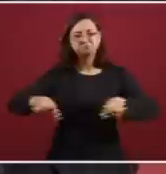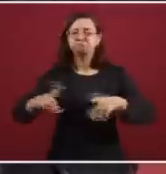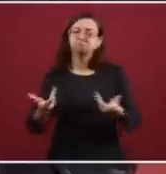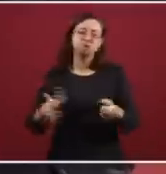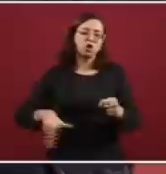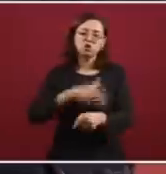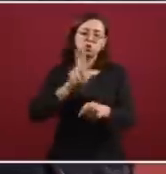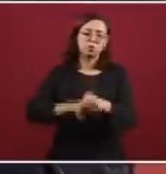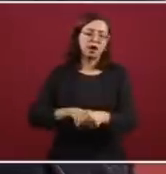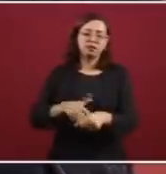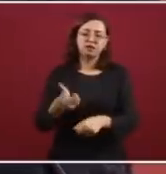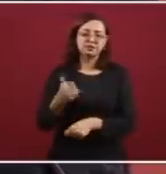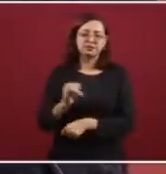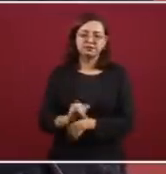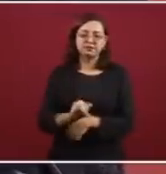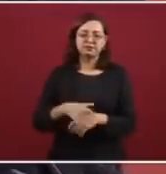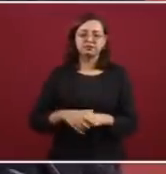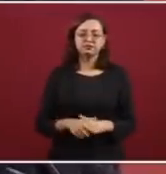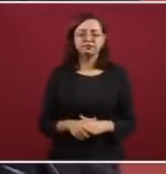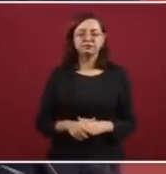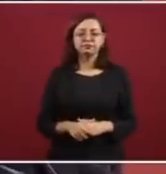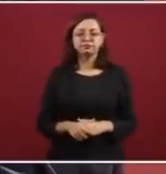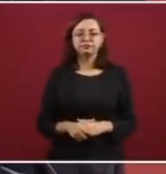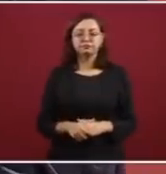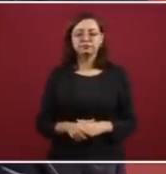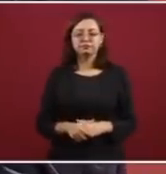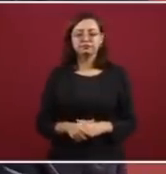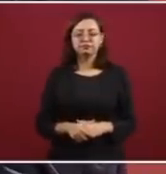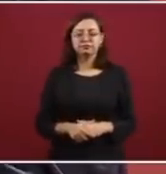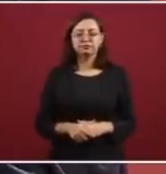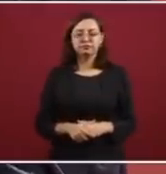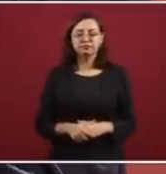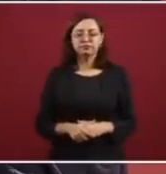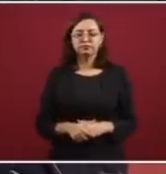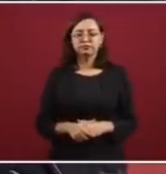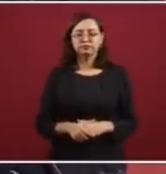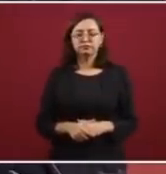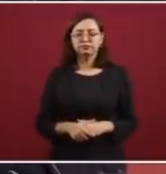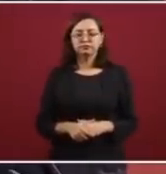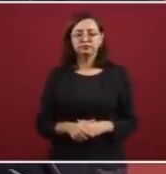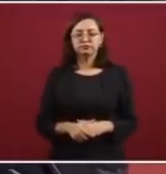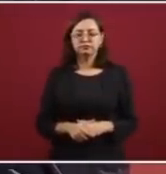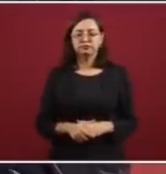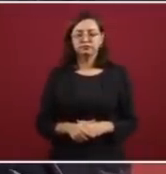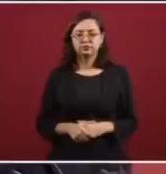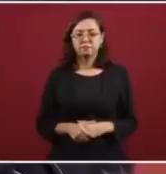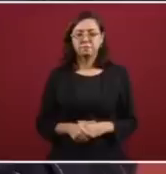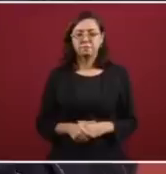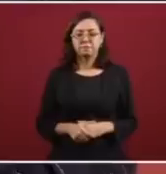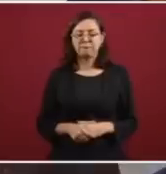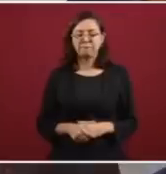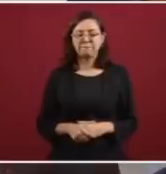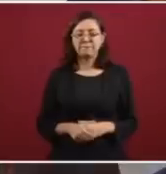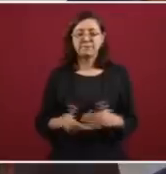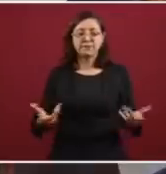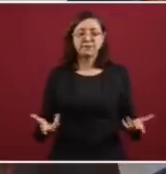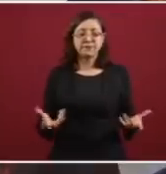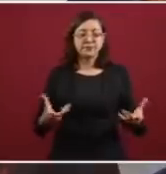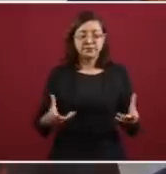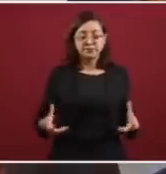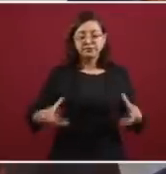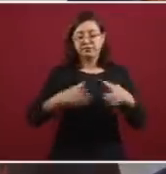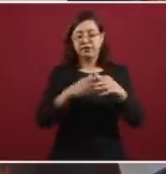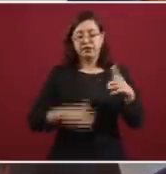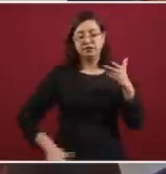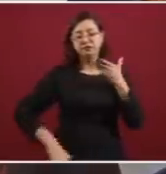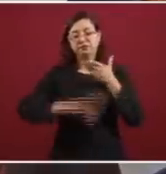Siempre lo hemos dicho, hay una oposición. Ahora se quiere que se cambie la estrategia